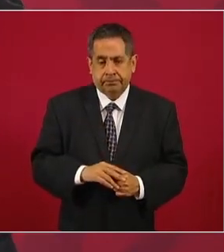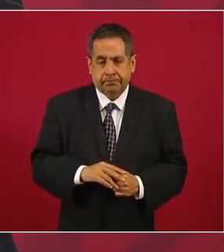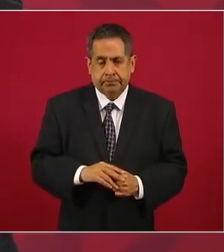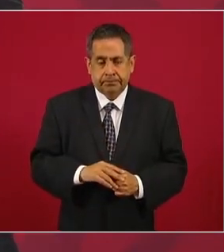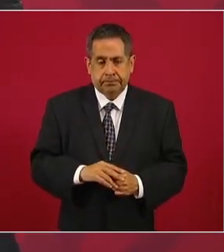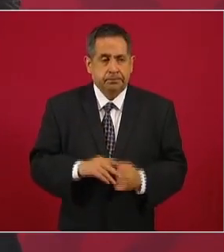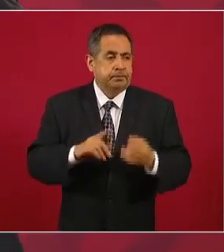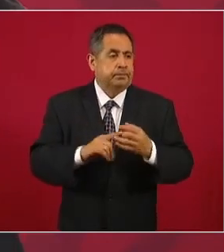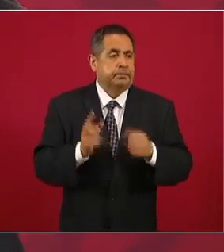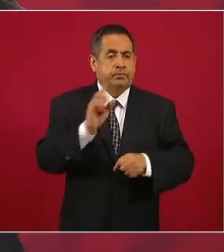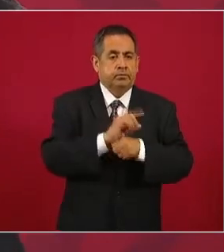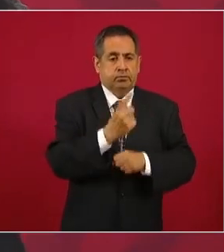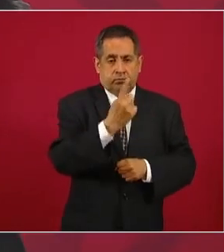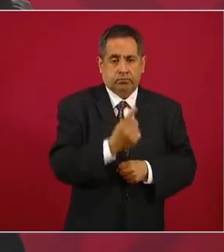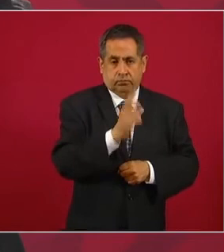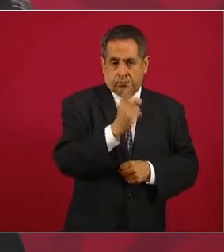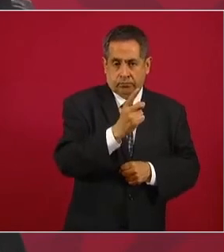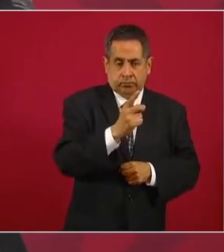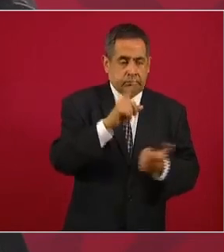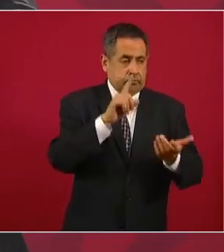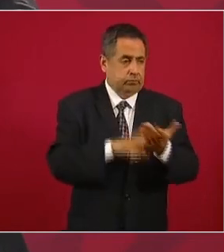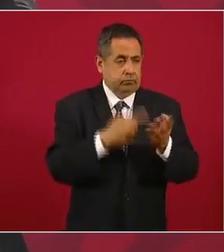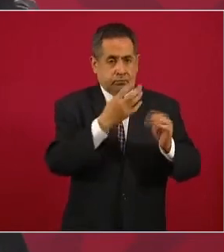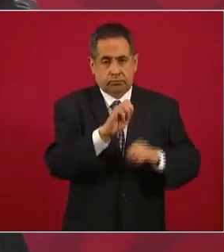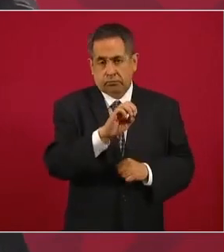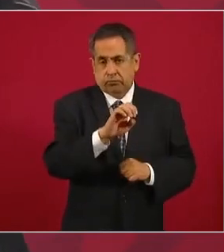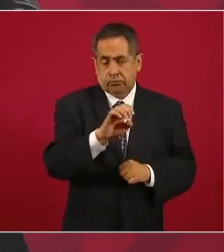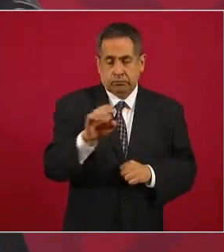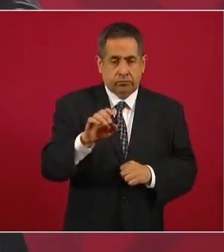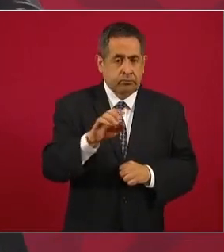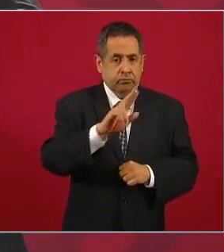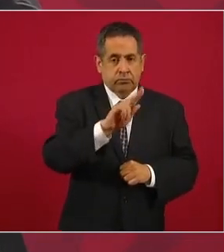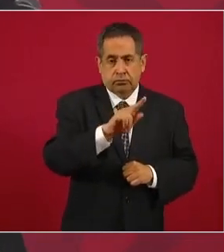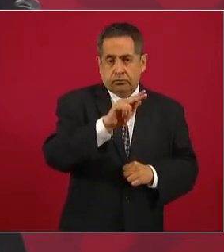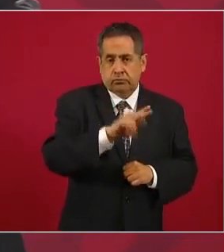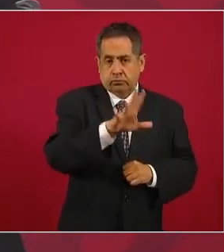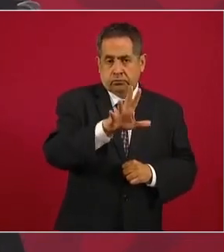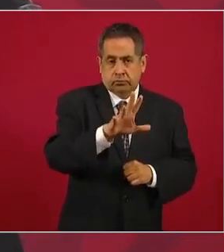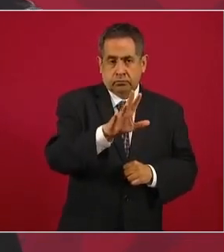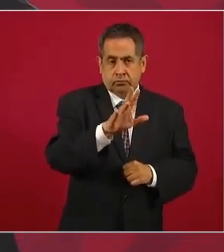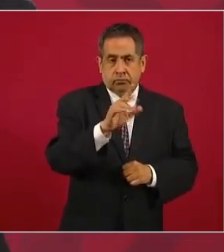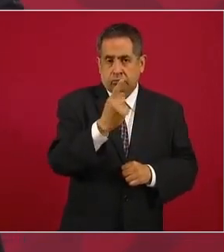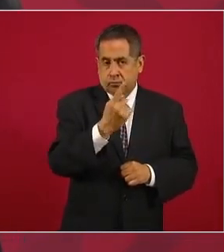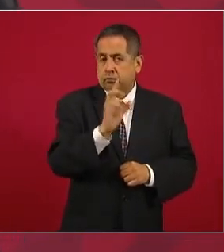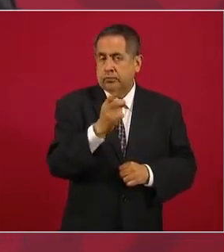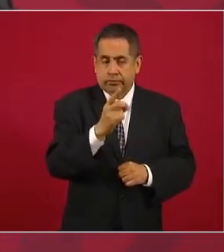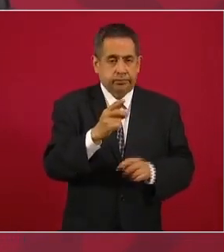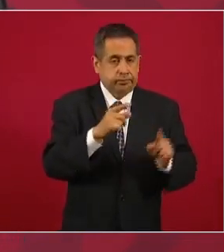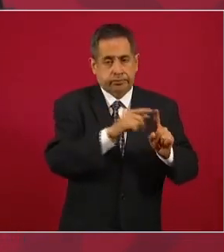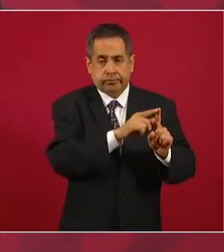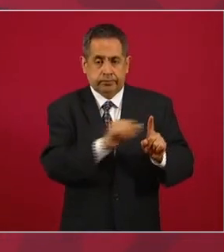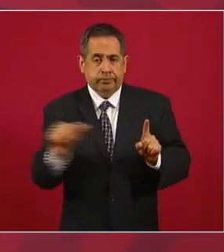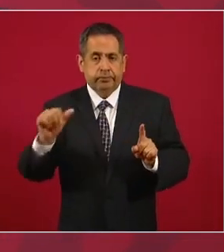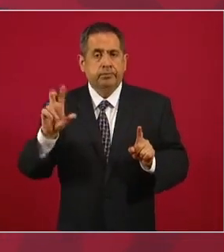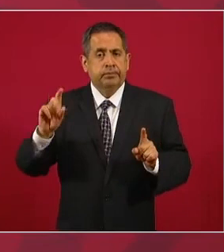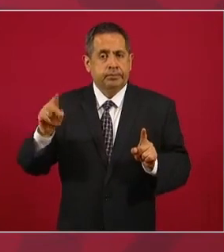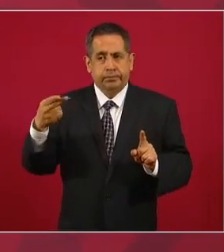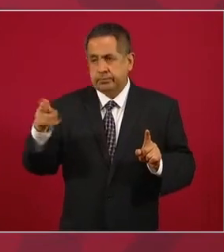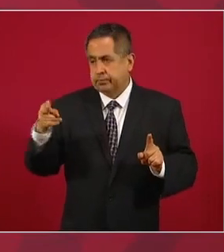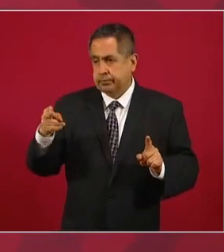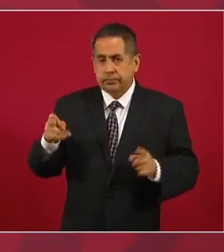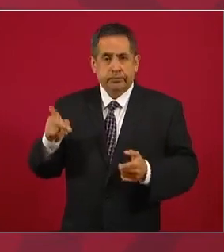entre el 1 de diciembre de 1988 y el 30